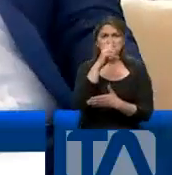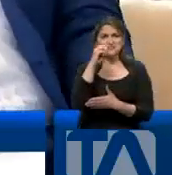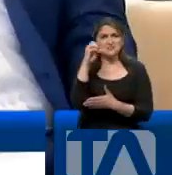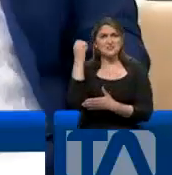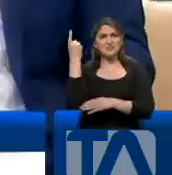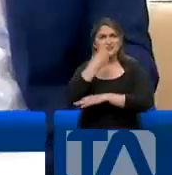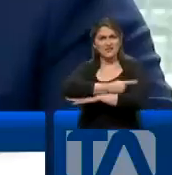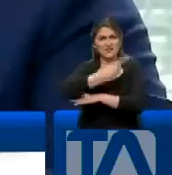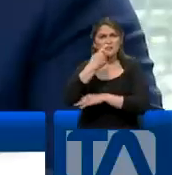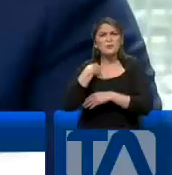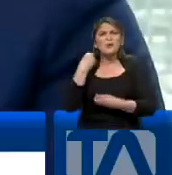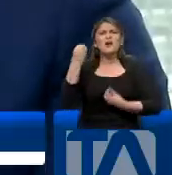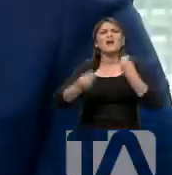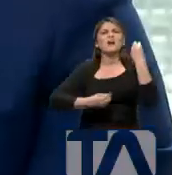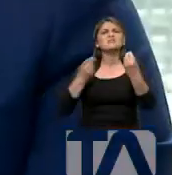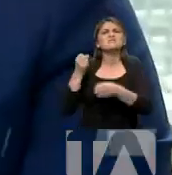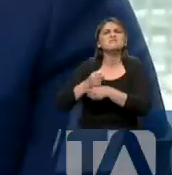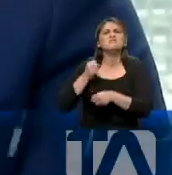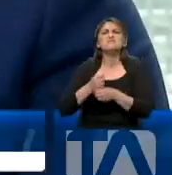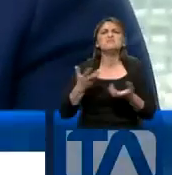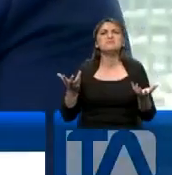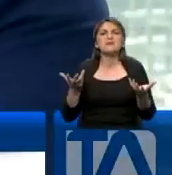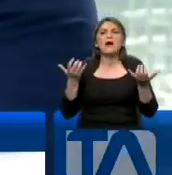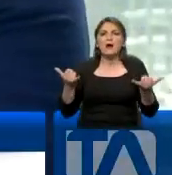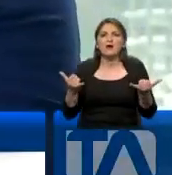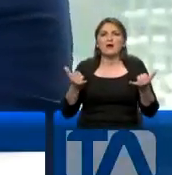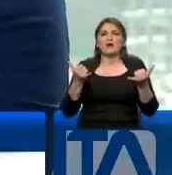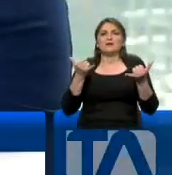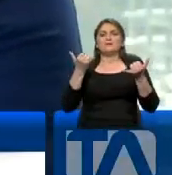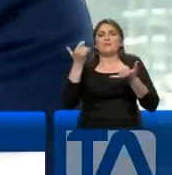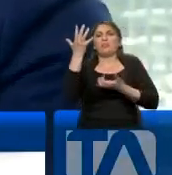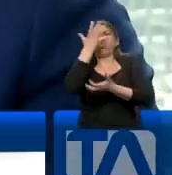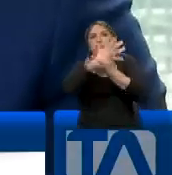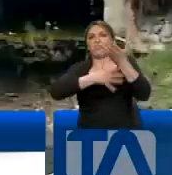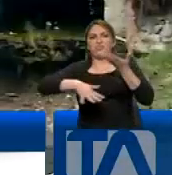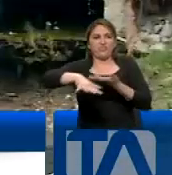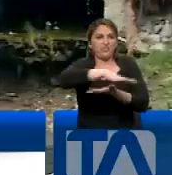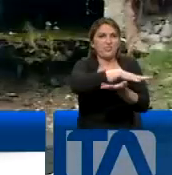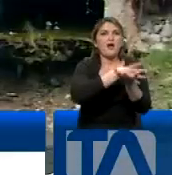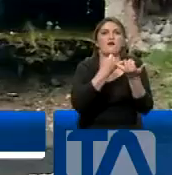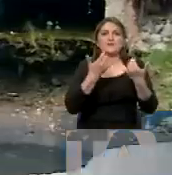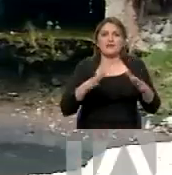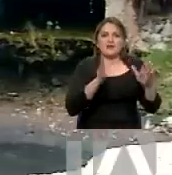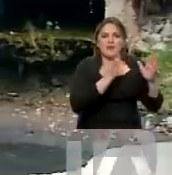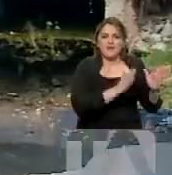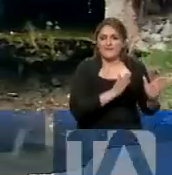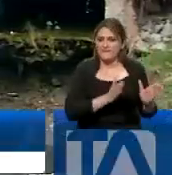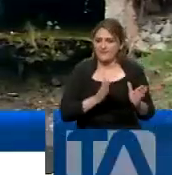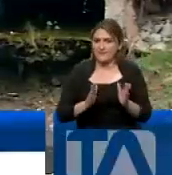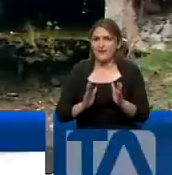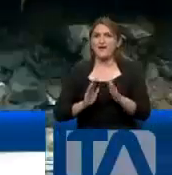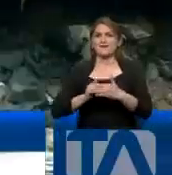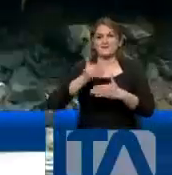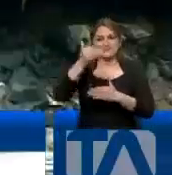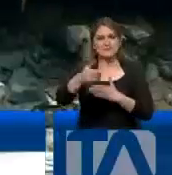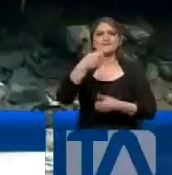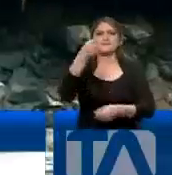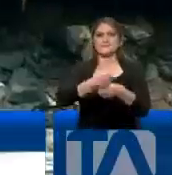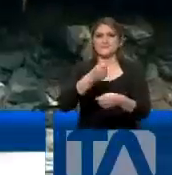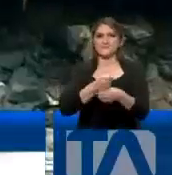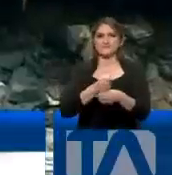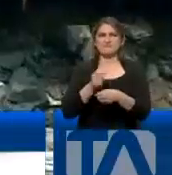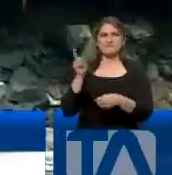poner la casa en orden. Identificado los principales problemas, que son más grandes de lo que nos imaginábamos, ¿no? Pero hay más. La ciudad tuvo que ser declarada en